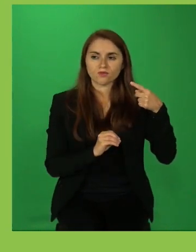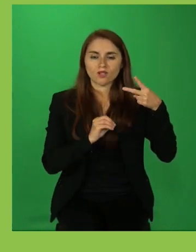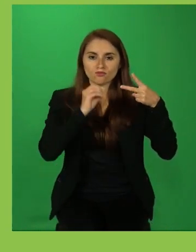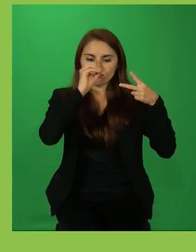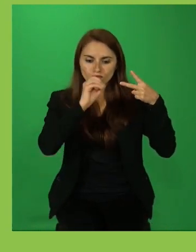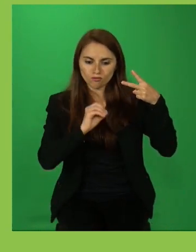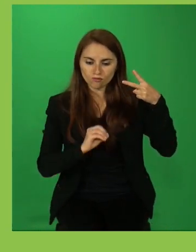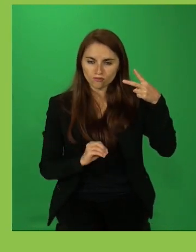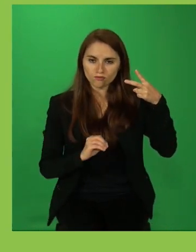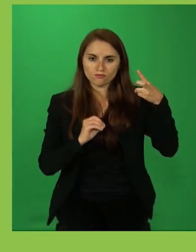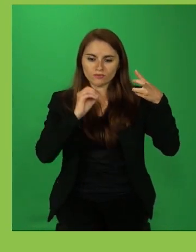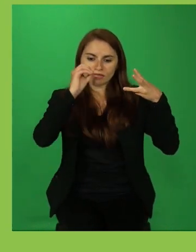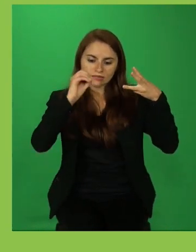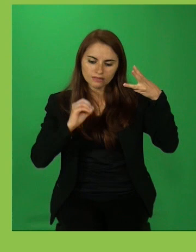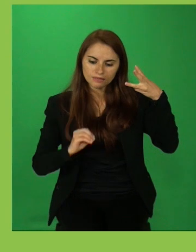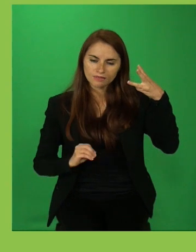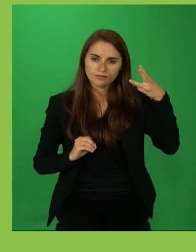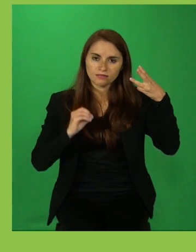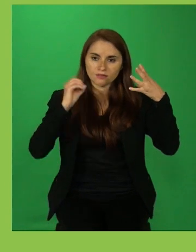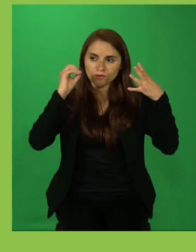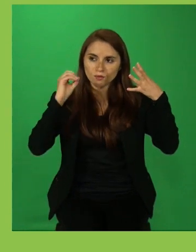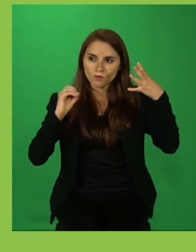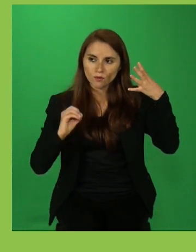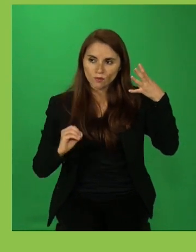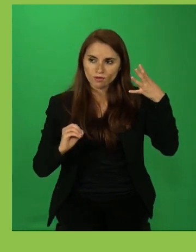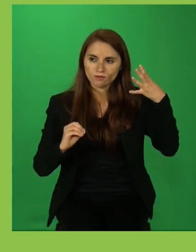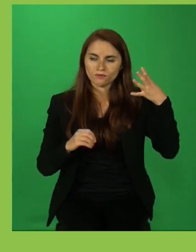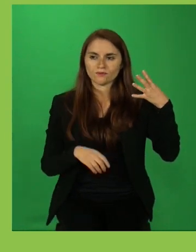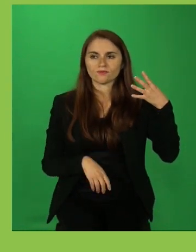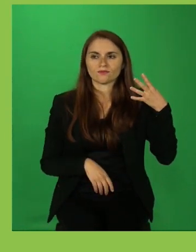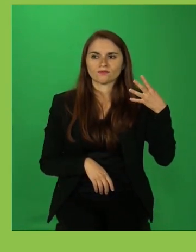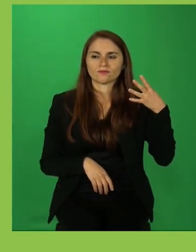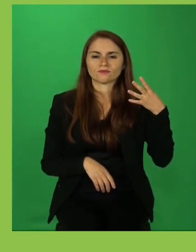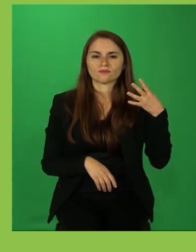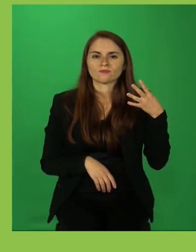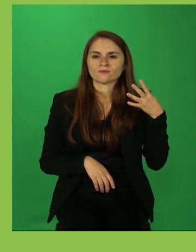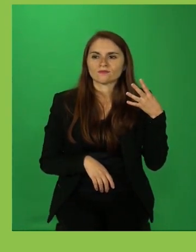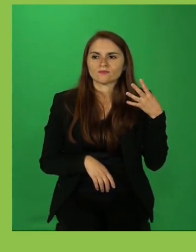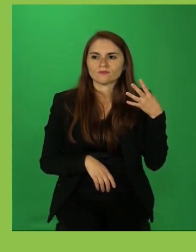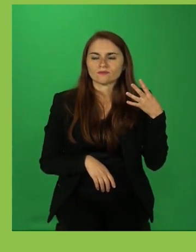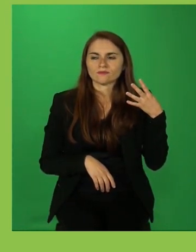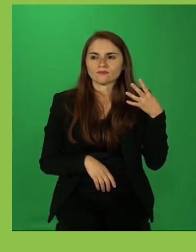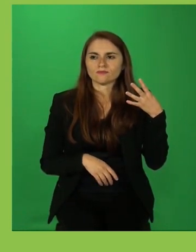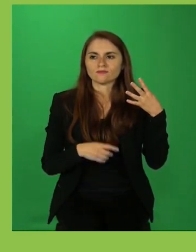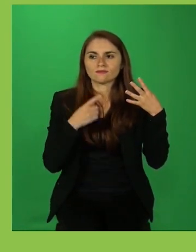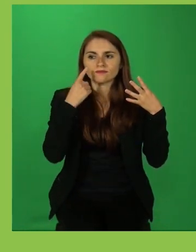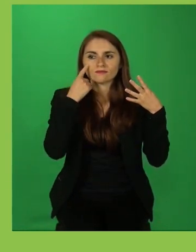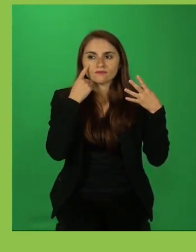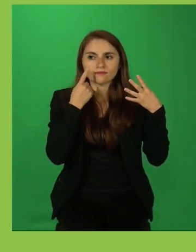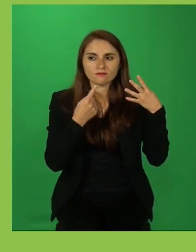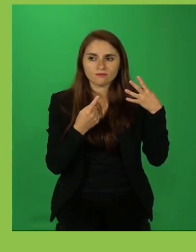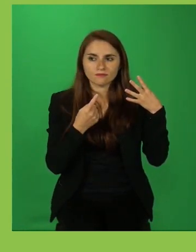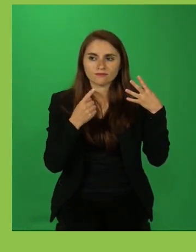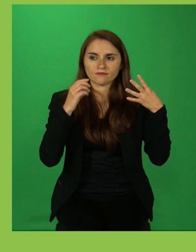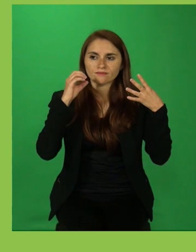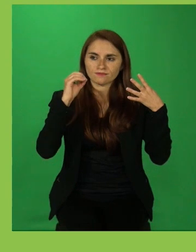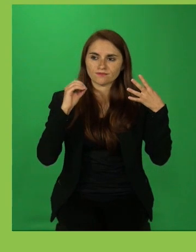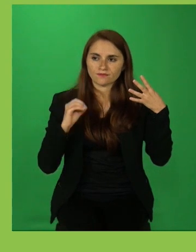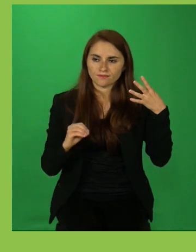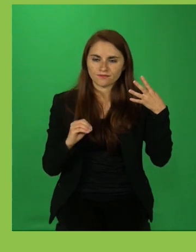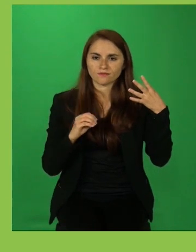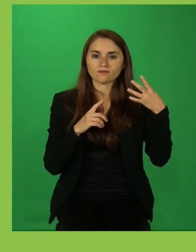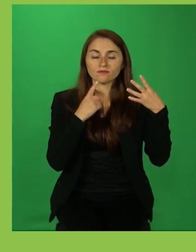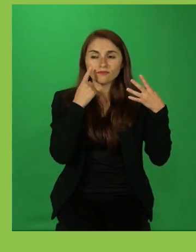columna no es cierto esta columna nuevamente y la última columna